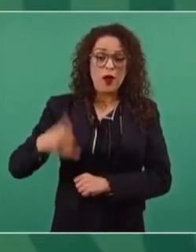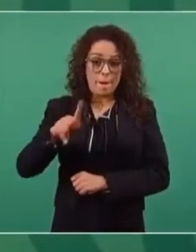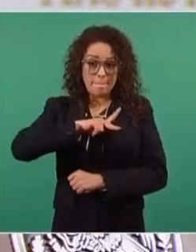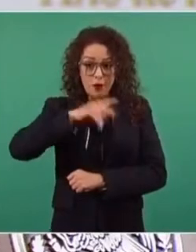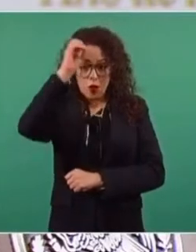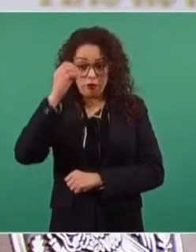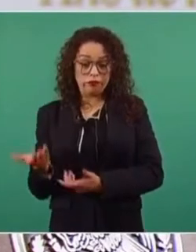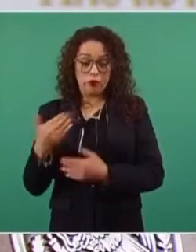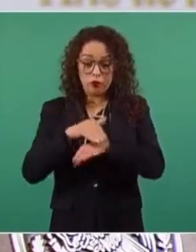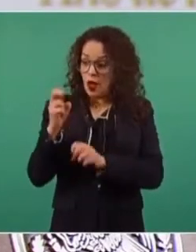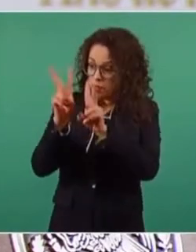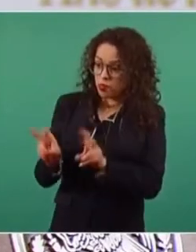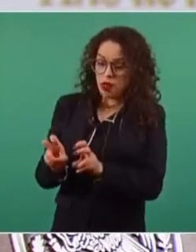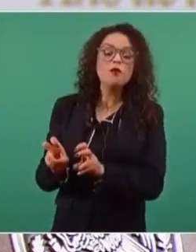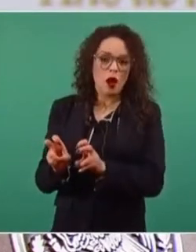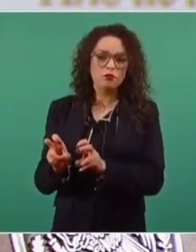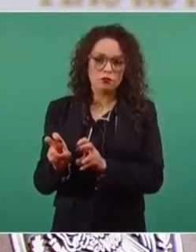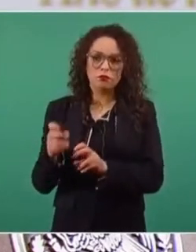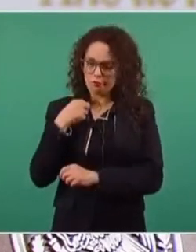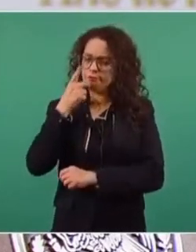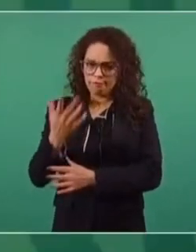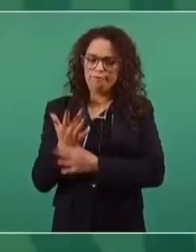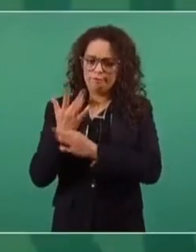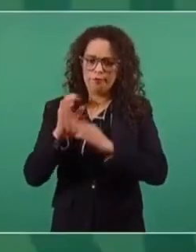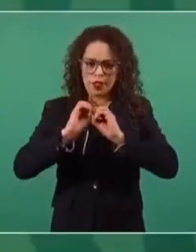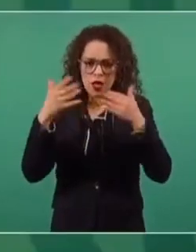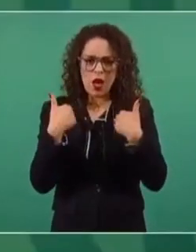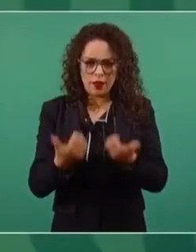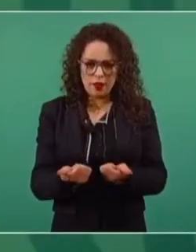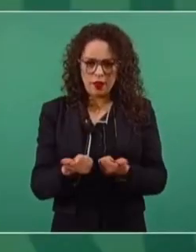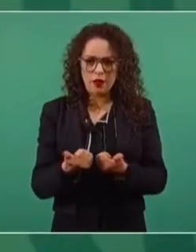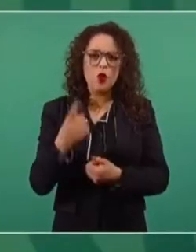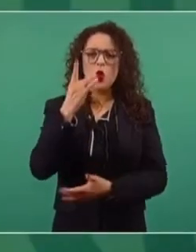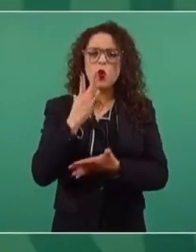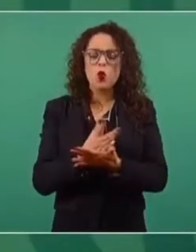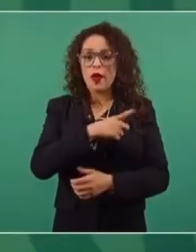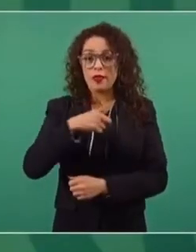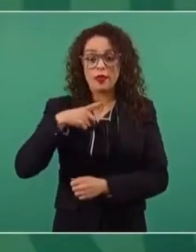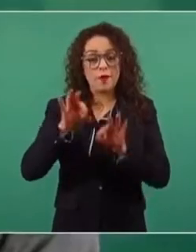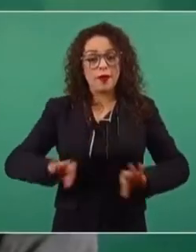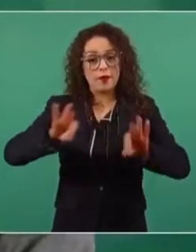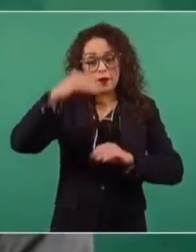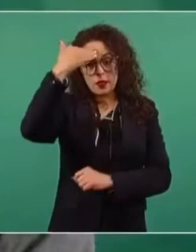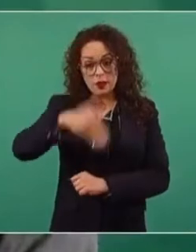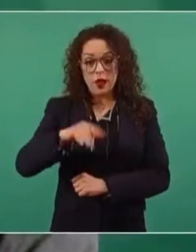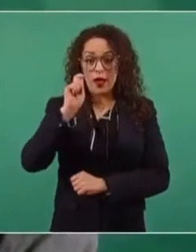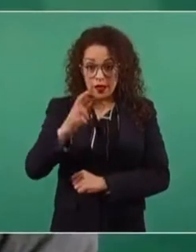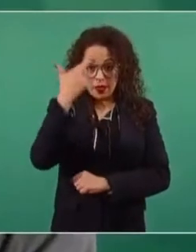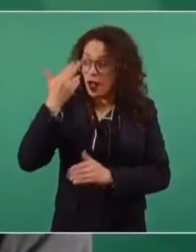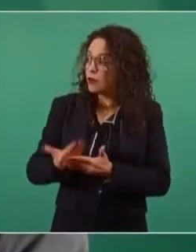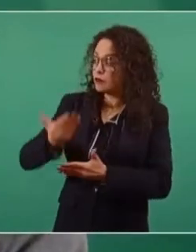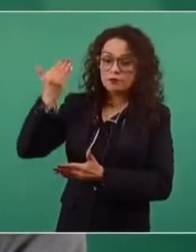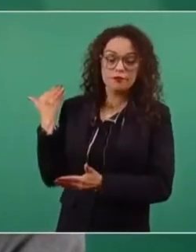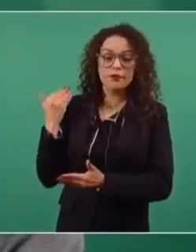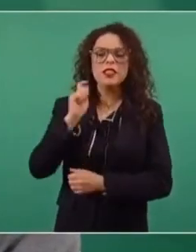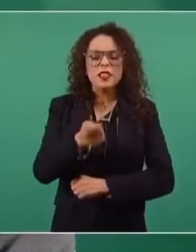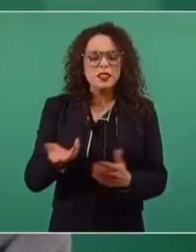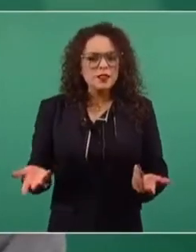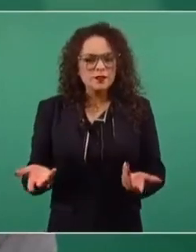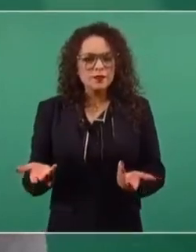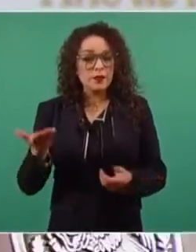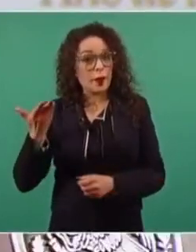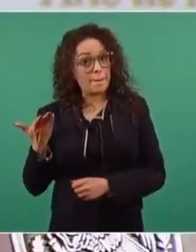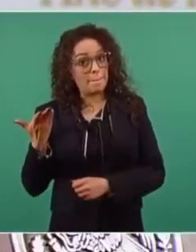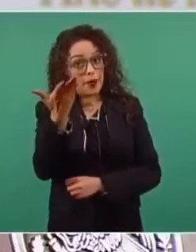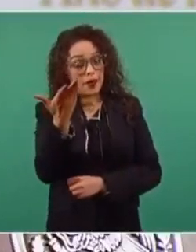postura sobre este asunto. Solo tomar en cuenta, tener como antecedente de que se